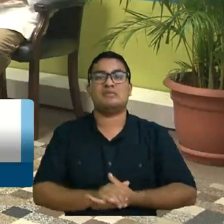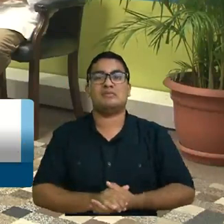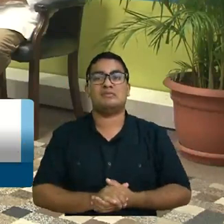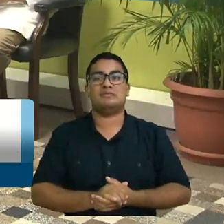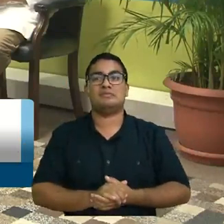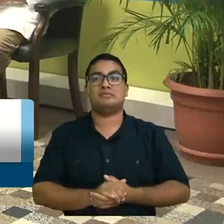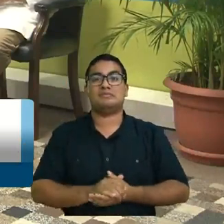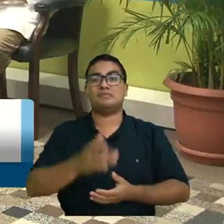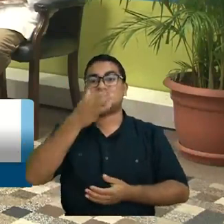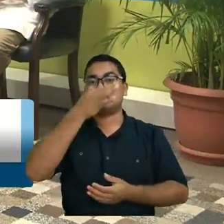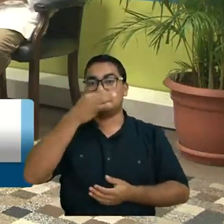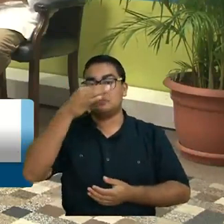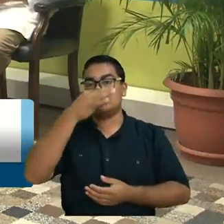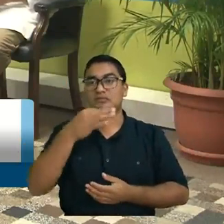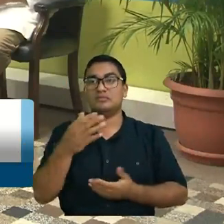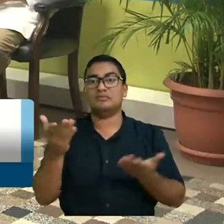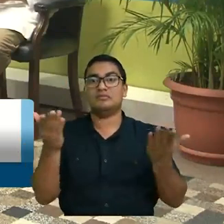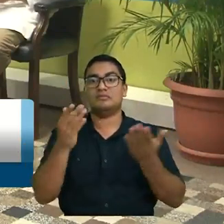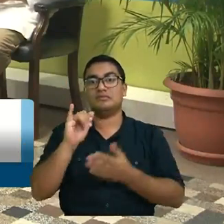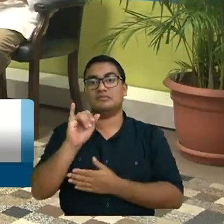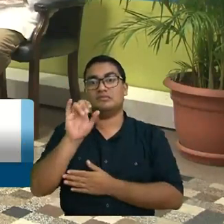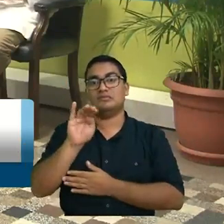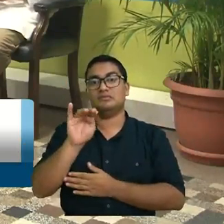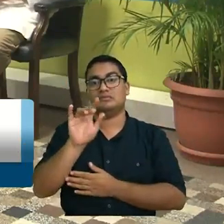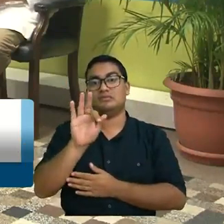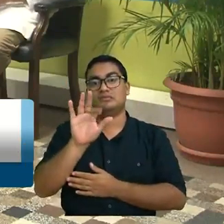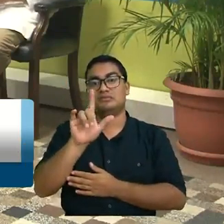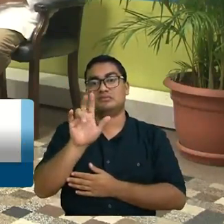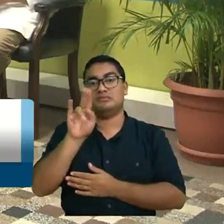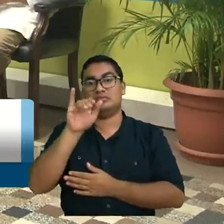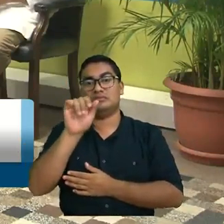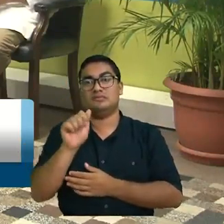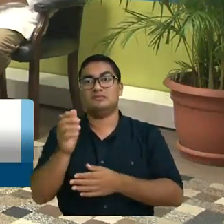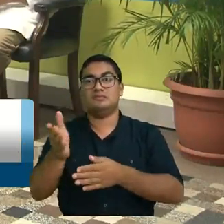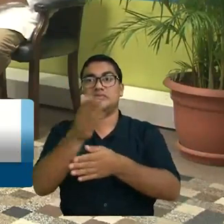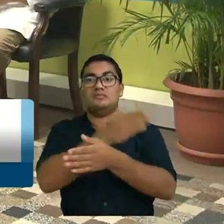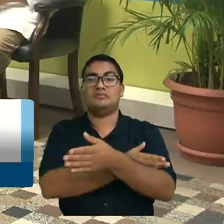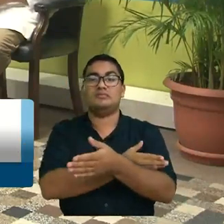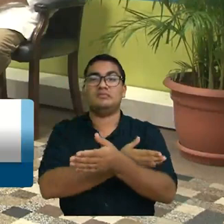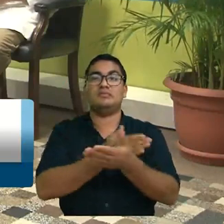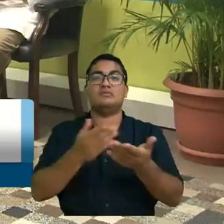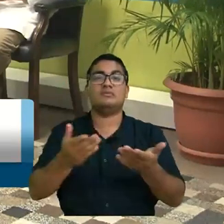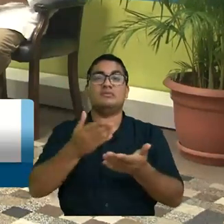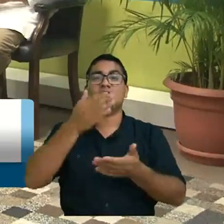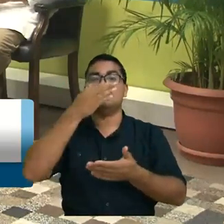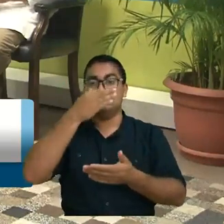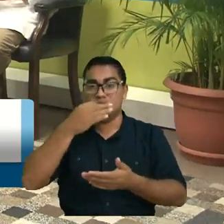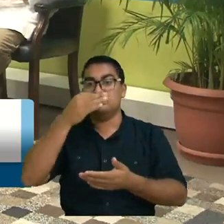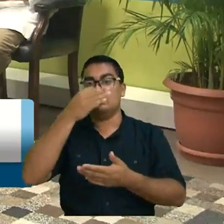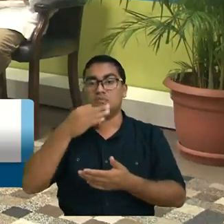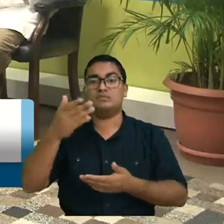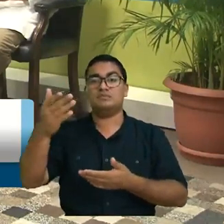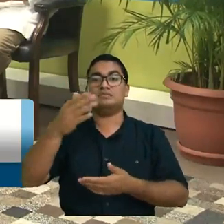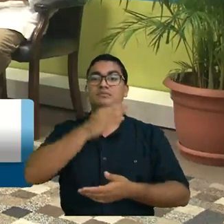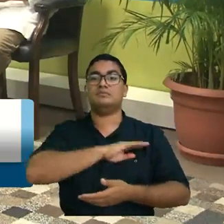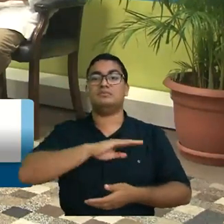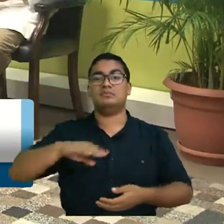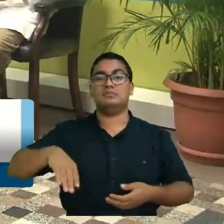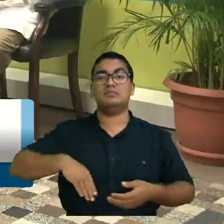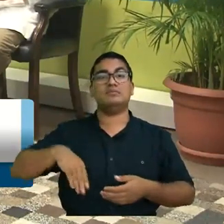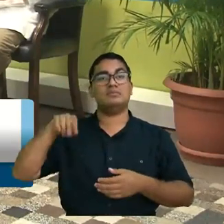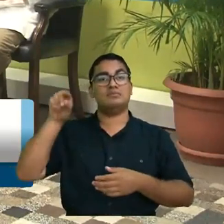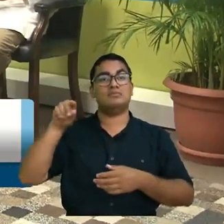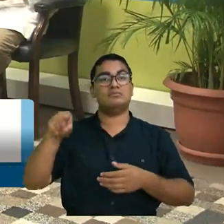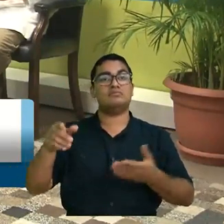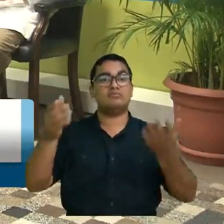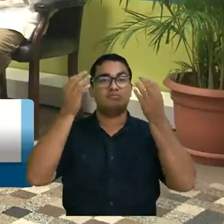gripe, la influenza, la primera pandemia se conoció como la gripe española. Uh-huh. Esta fue la más grande y la más global,